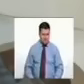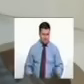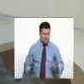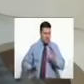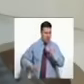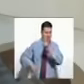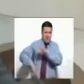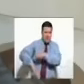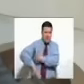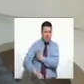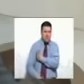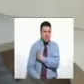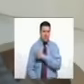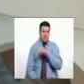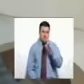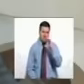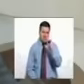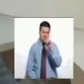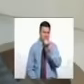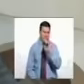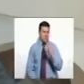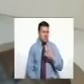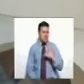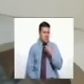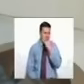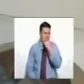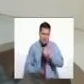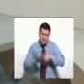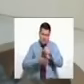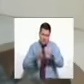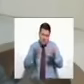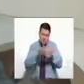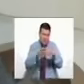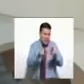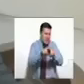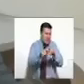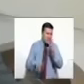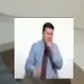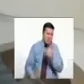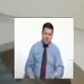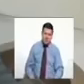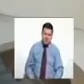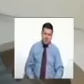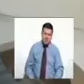¿será que el ministro Cárdenas no se ha enterado de los contratos de su hermano?